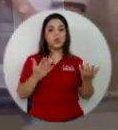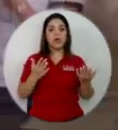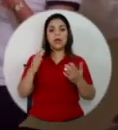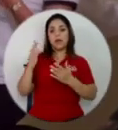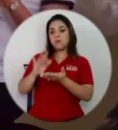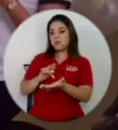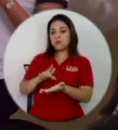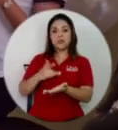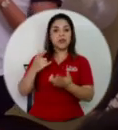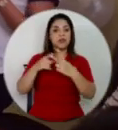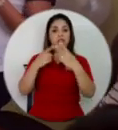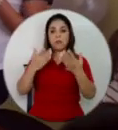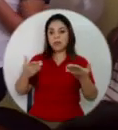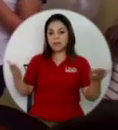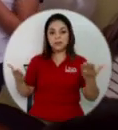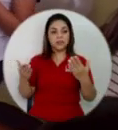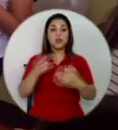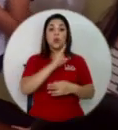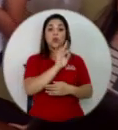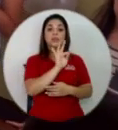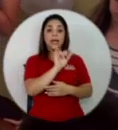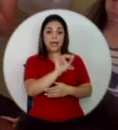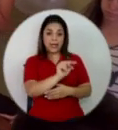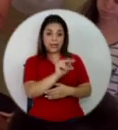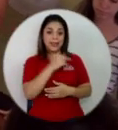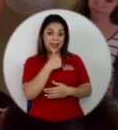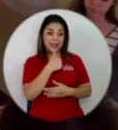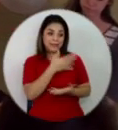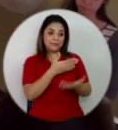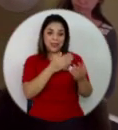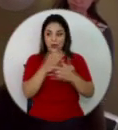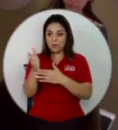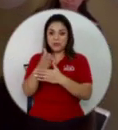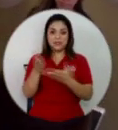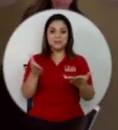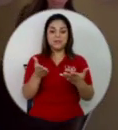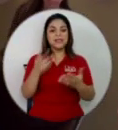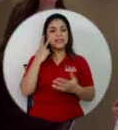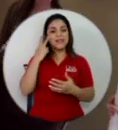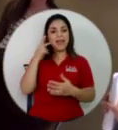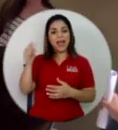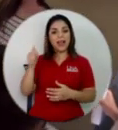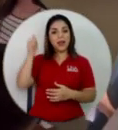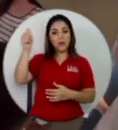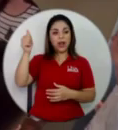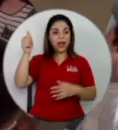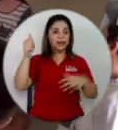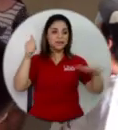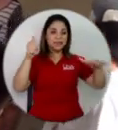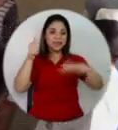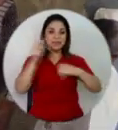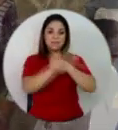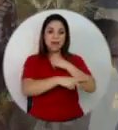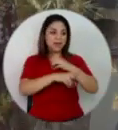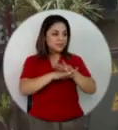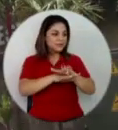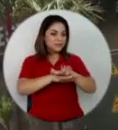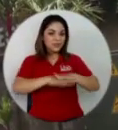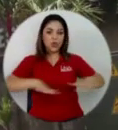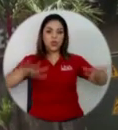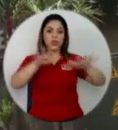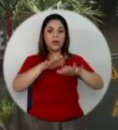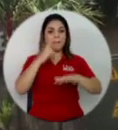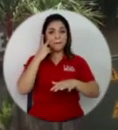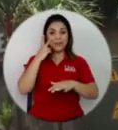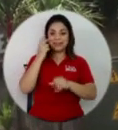infraestructuras y otras herramientas, otros equipamientos que la UTN tiene y que se vea claramente en la población de Alajuela y del país el efecto